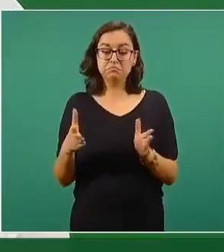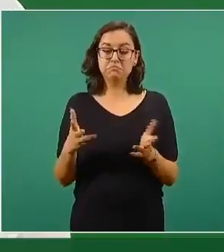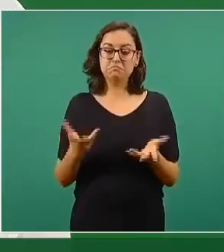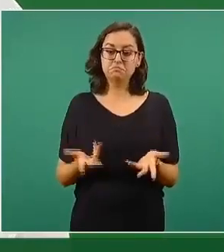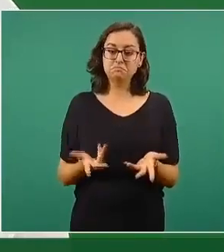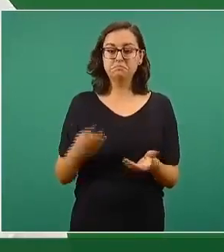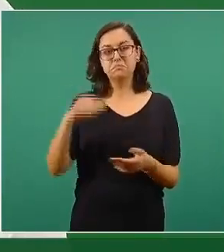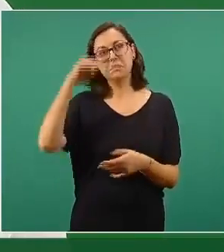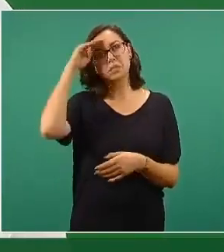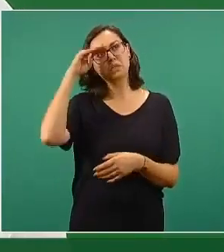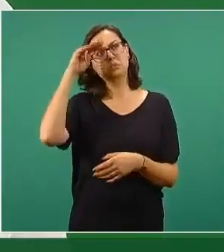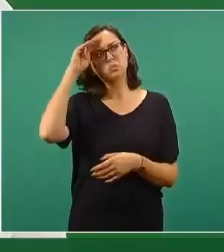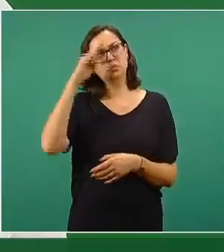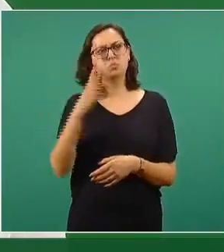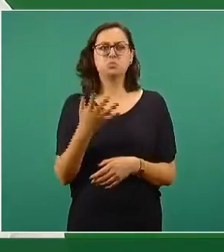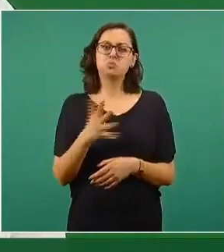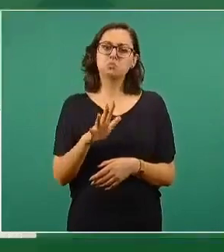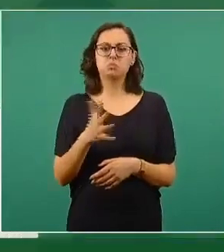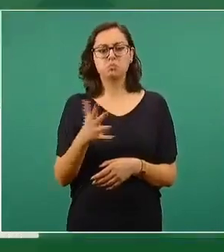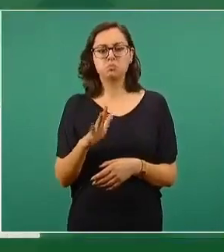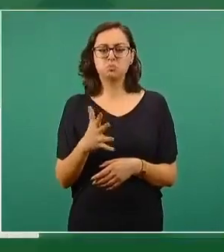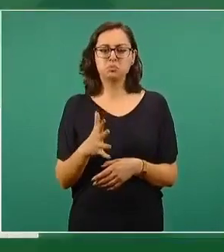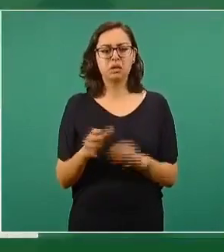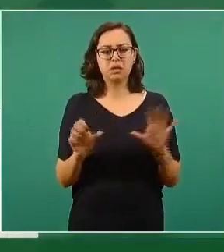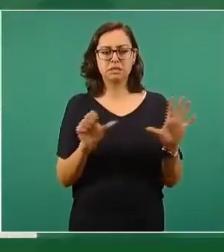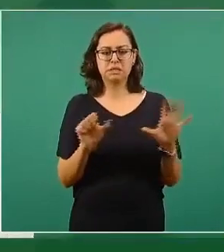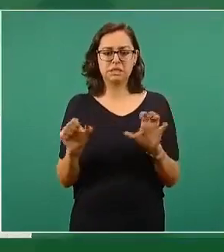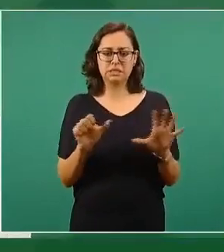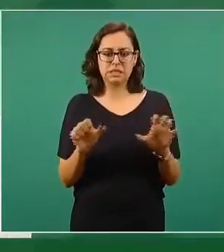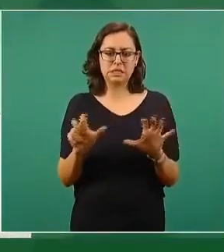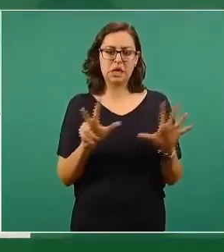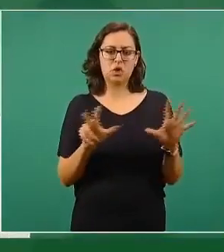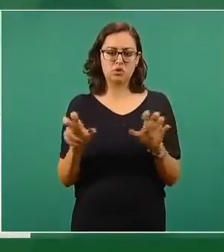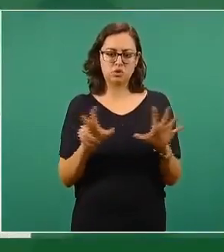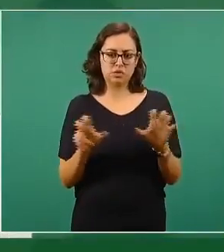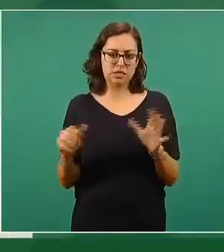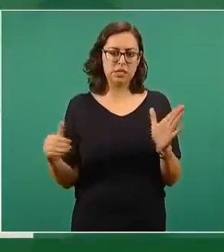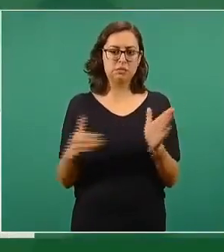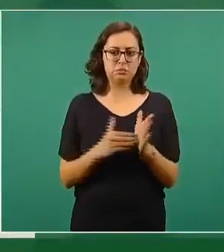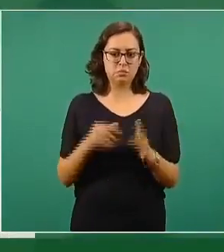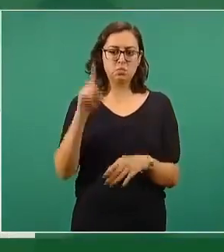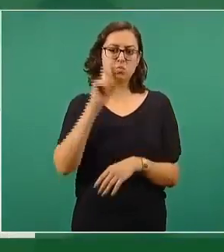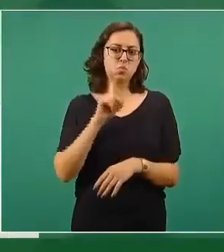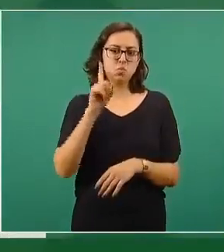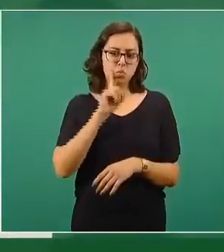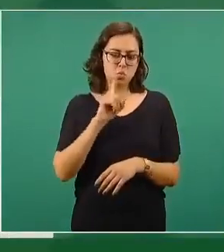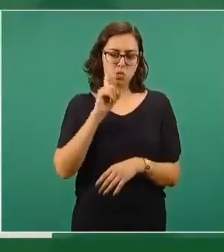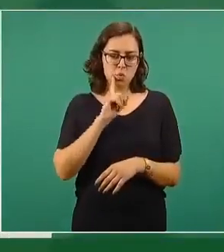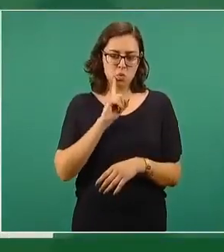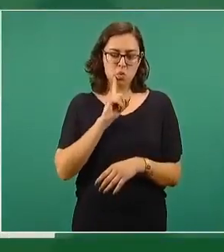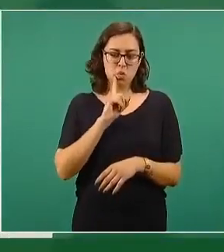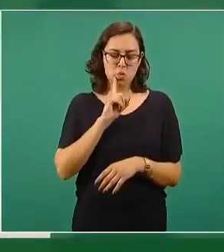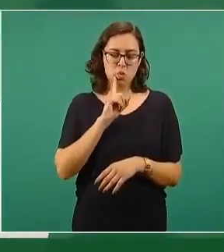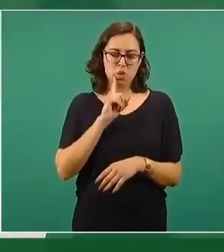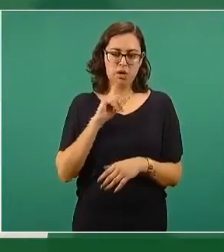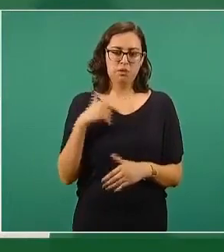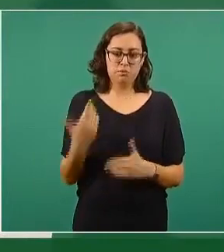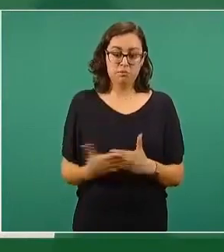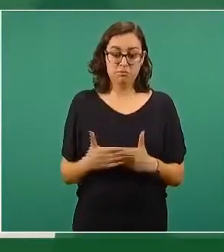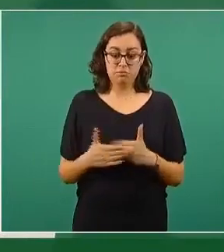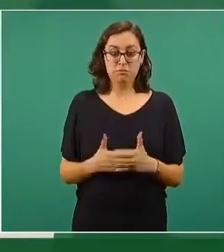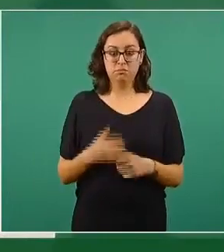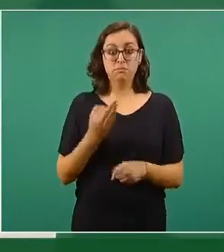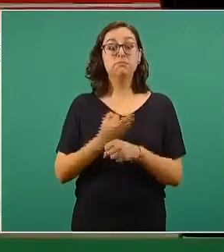vacunación, estaremos considerando que hay cerca de 600 a 800.000 mujeres embarazadas durante este